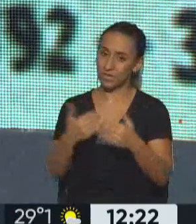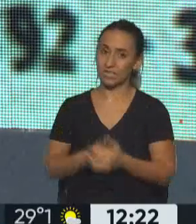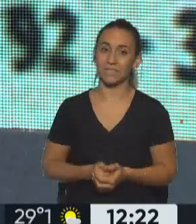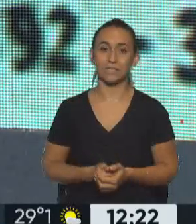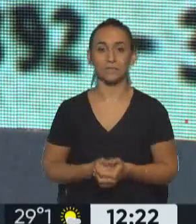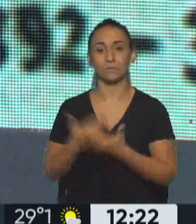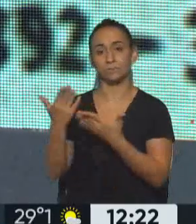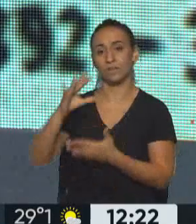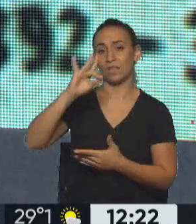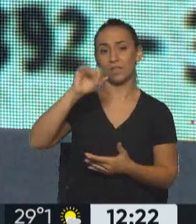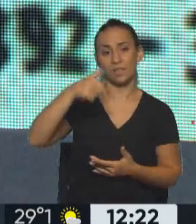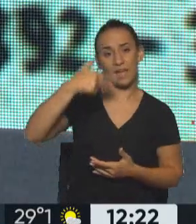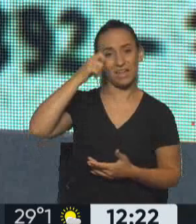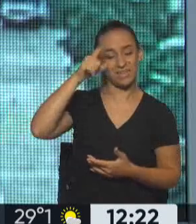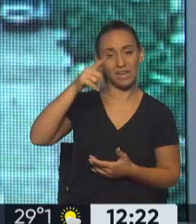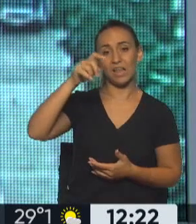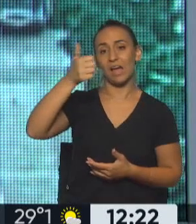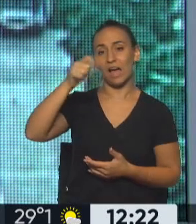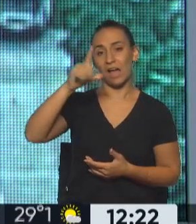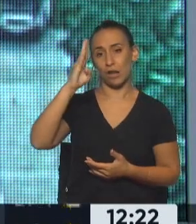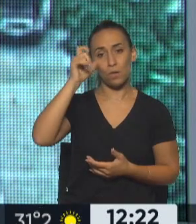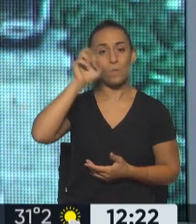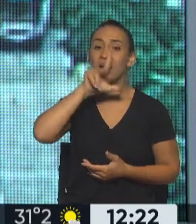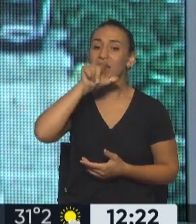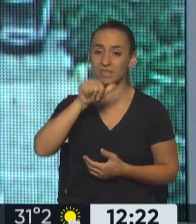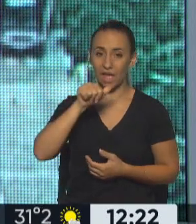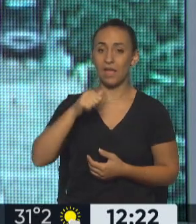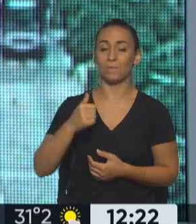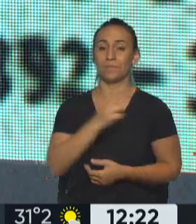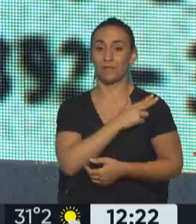gracias. El doctor Daniel Herbeta es el presidente de la Corte Suprema de Justicia de la provincia de Santa Fe.